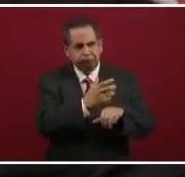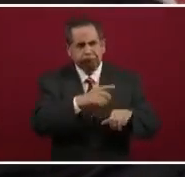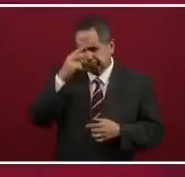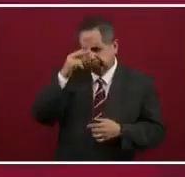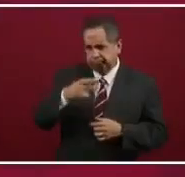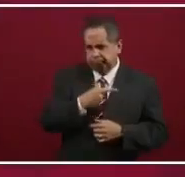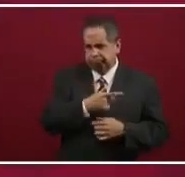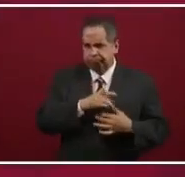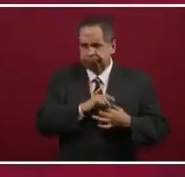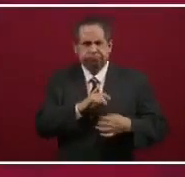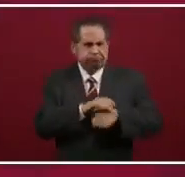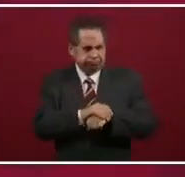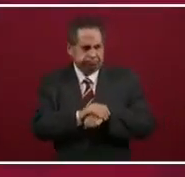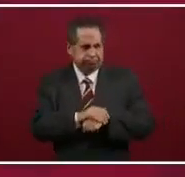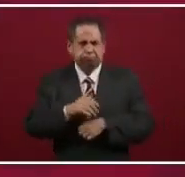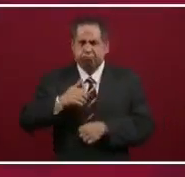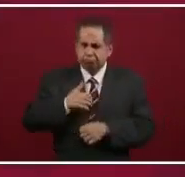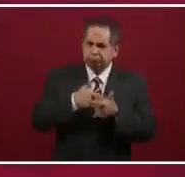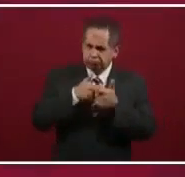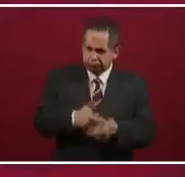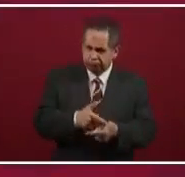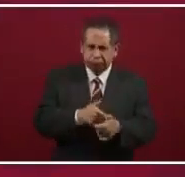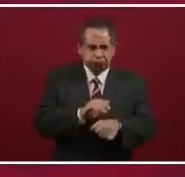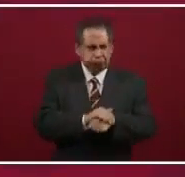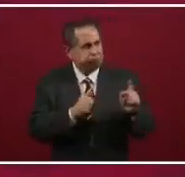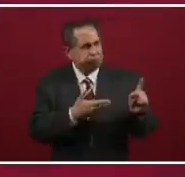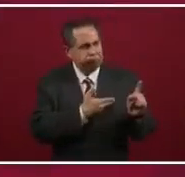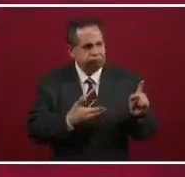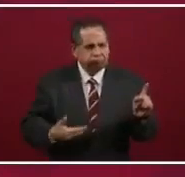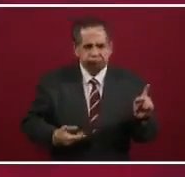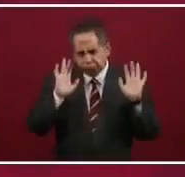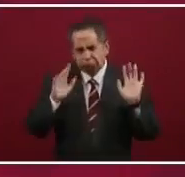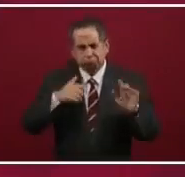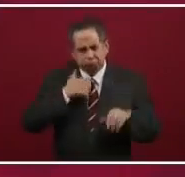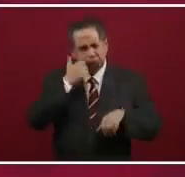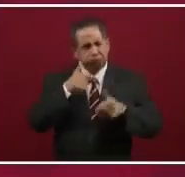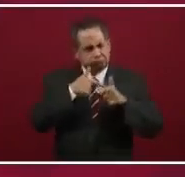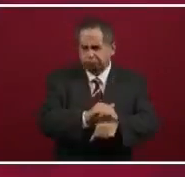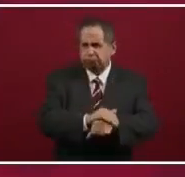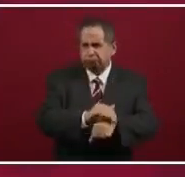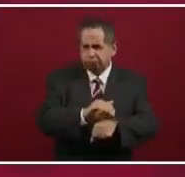de México, y yo quiero seguir siendo amigo del presidente Donald